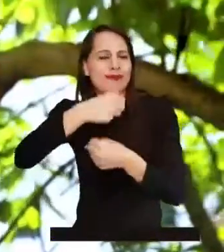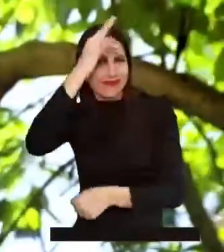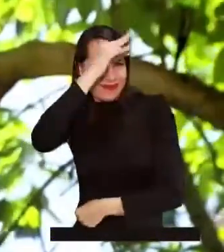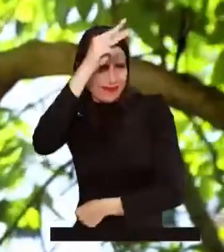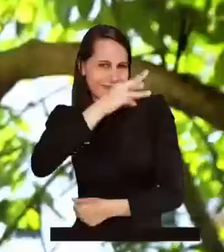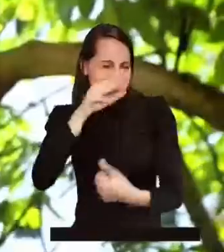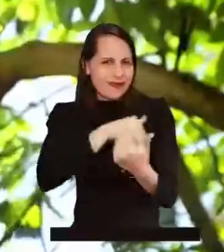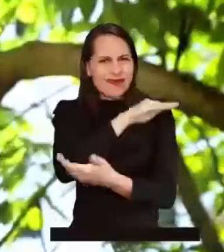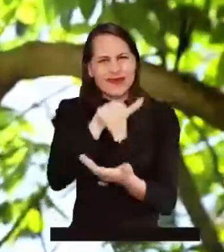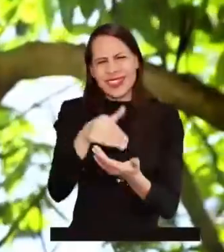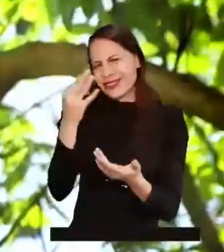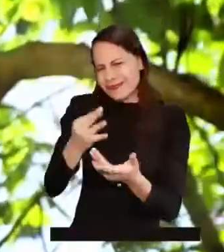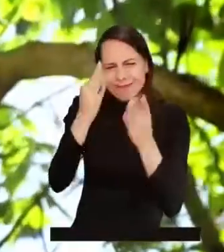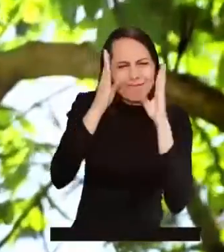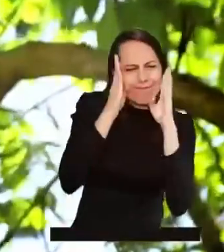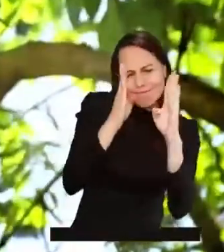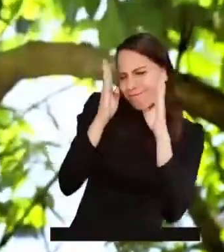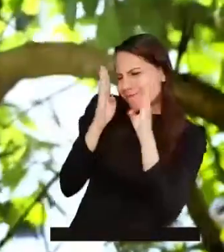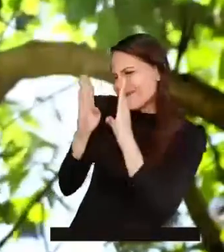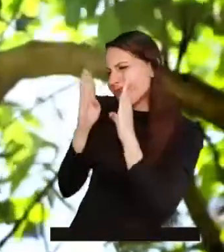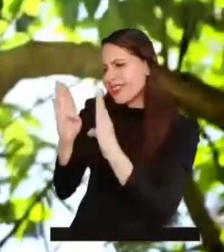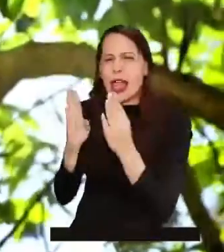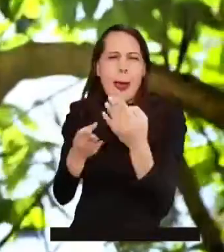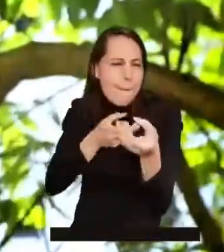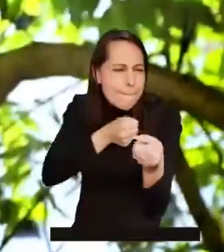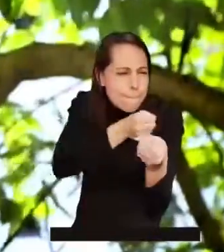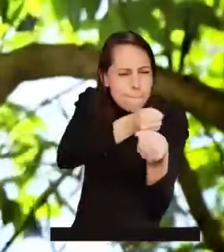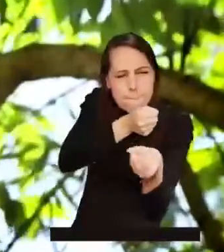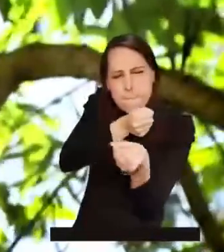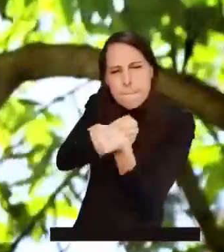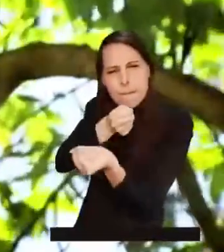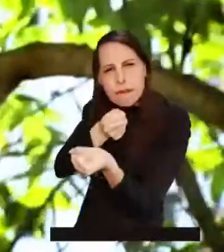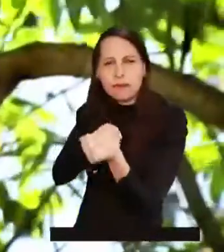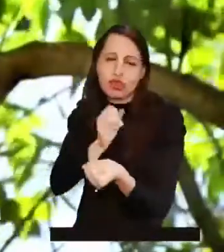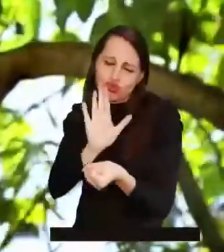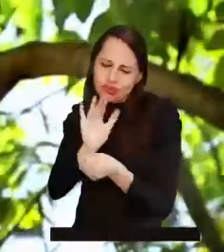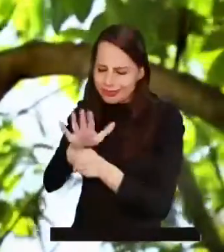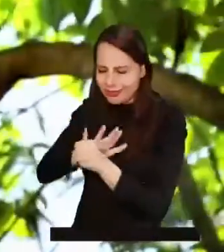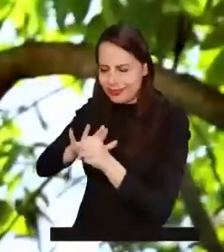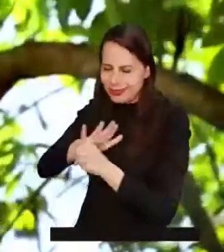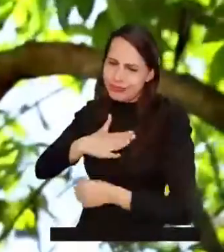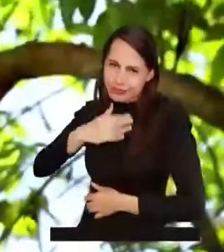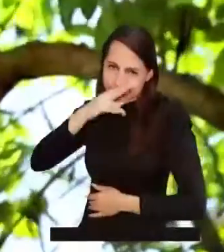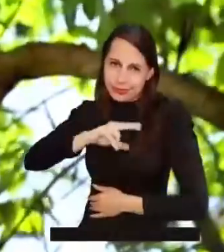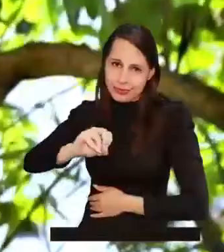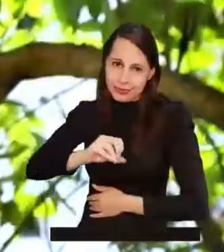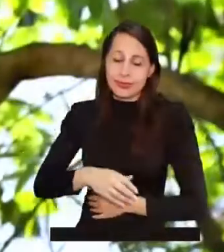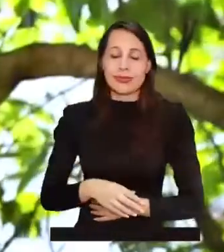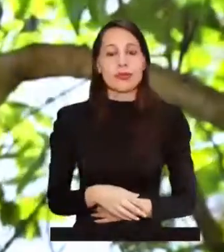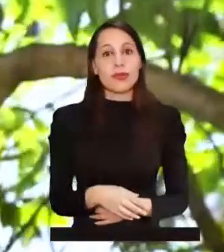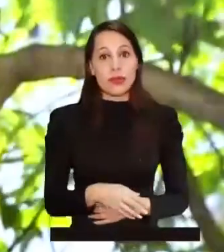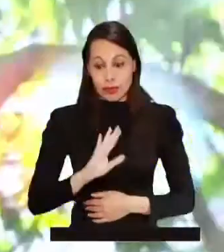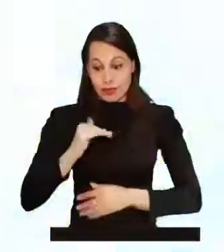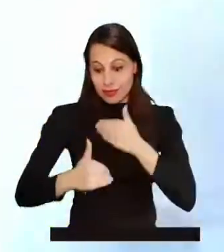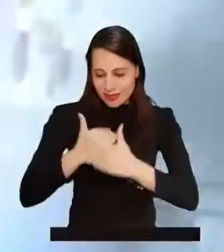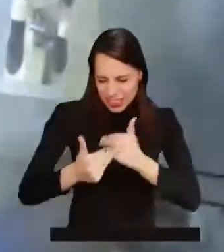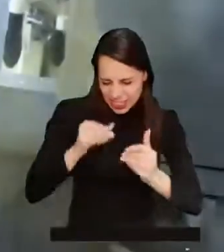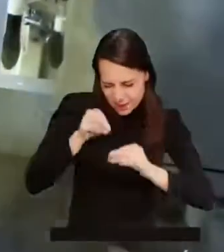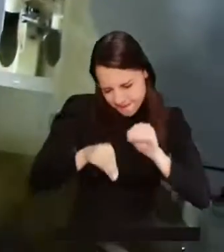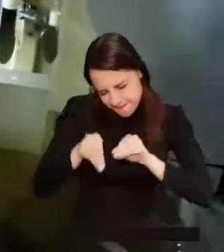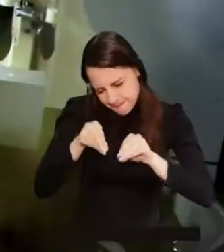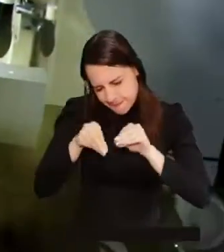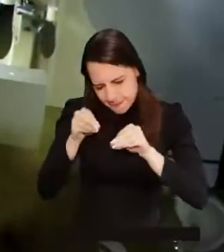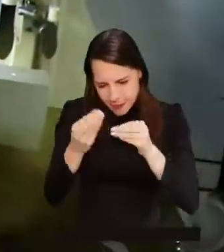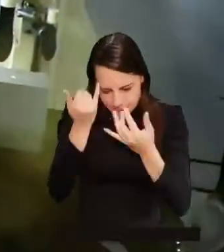colaboradores del Hospital Militar Central por todas las atenciones y por todo lo que nos han apoyado pues con la situación de mi hijo. En